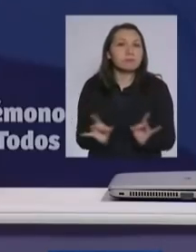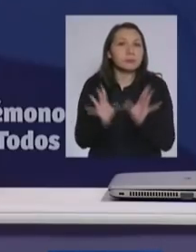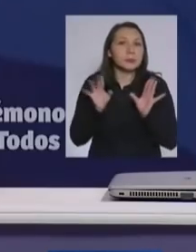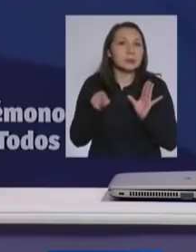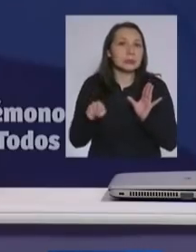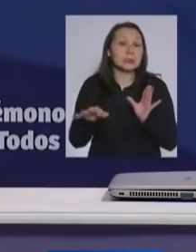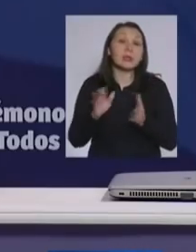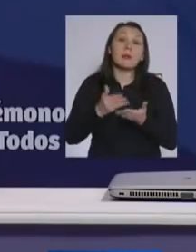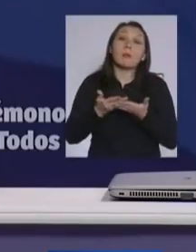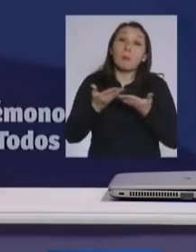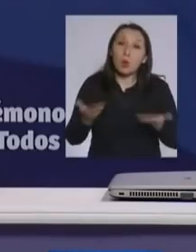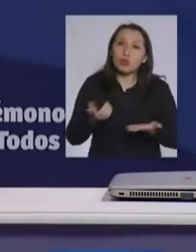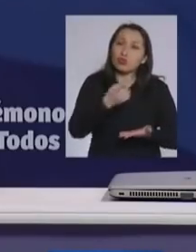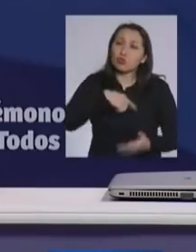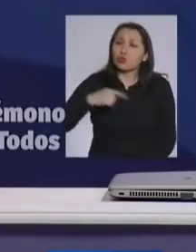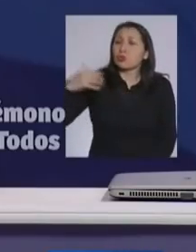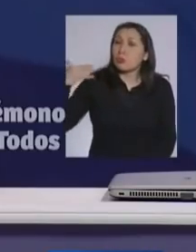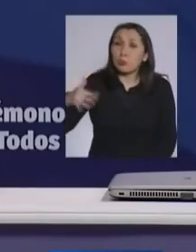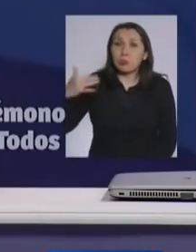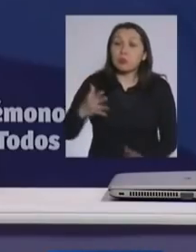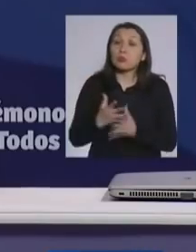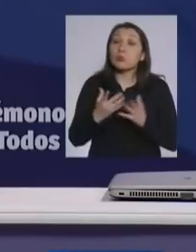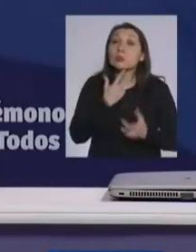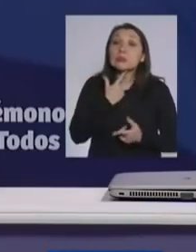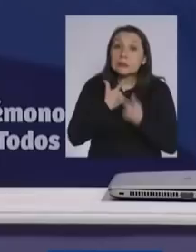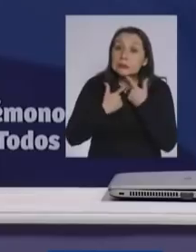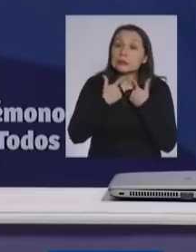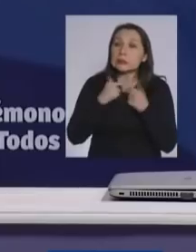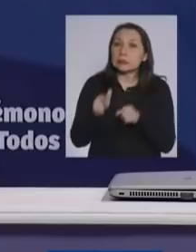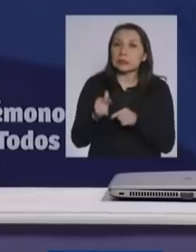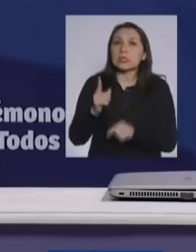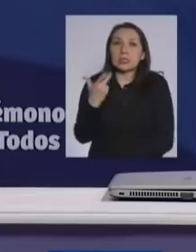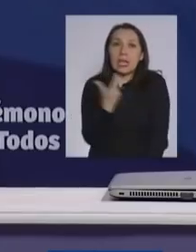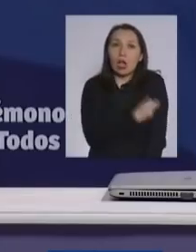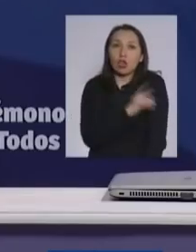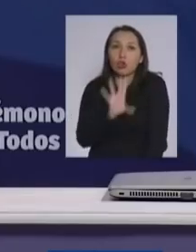situación. Es por eso que nos interesa tanto tener